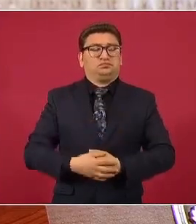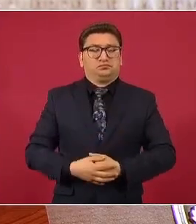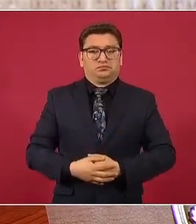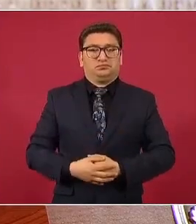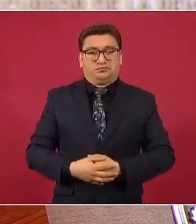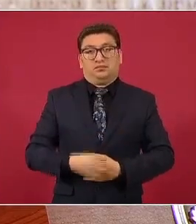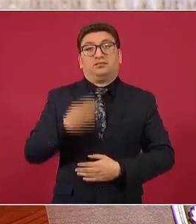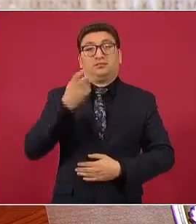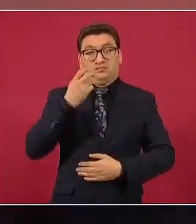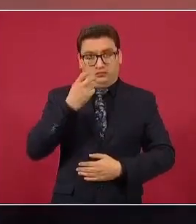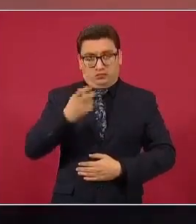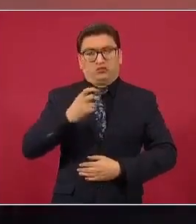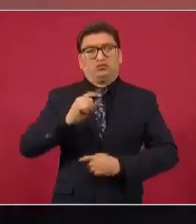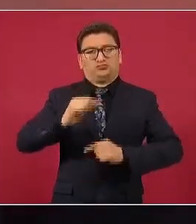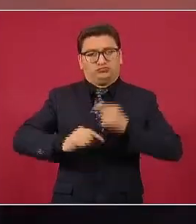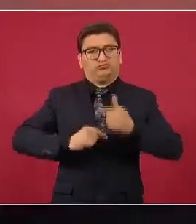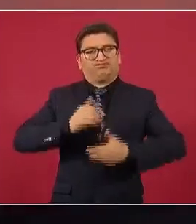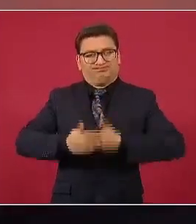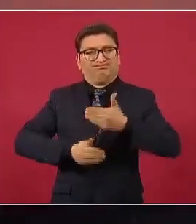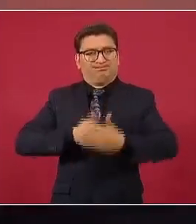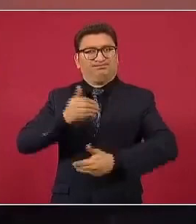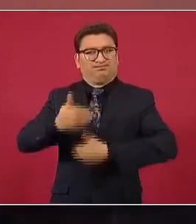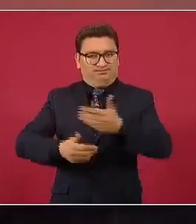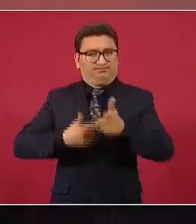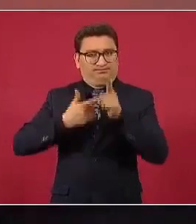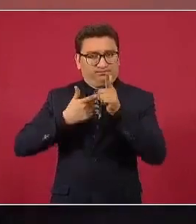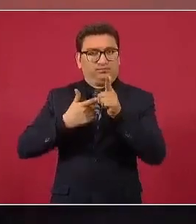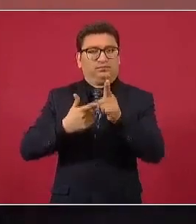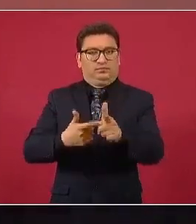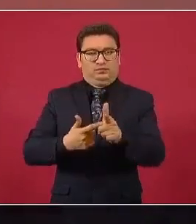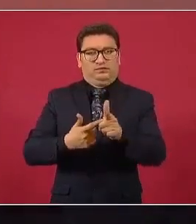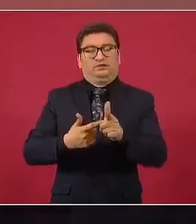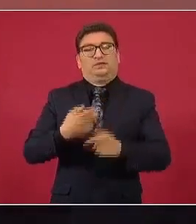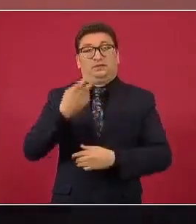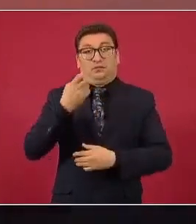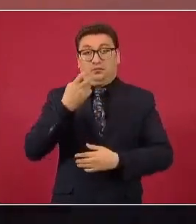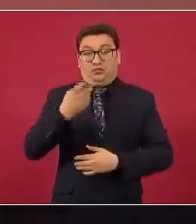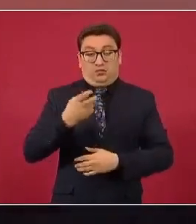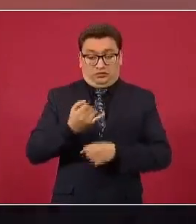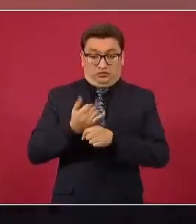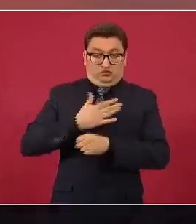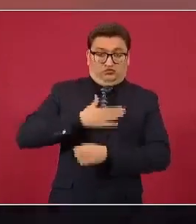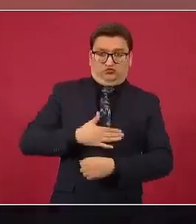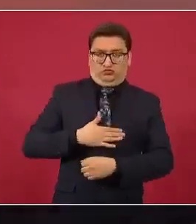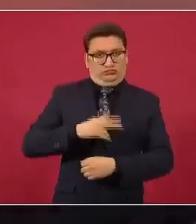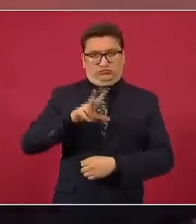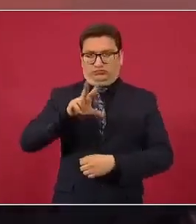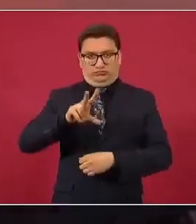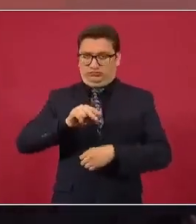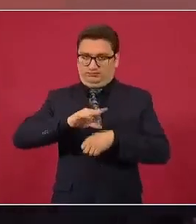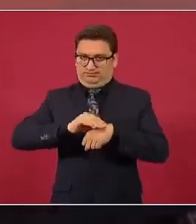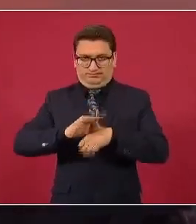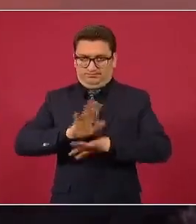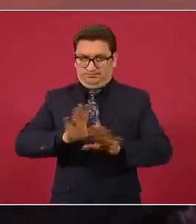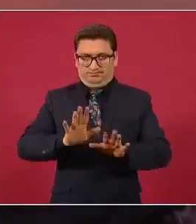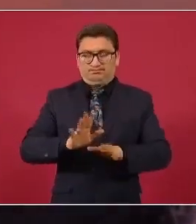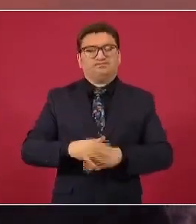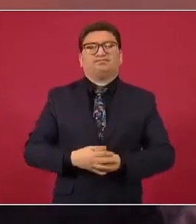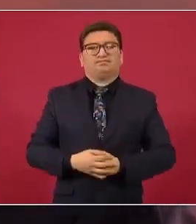Por eso vamos a ir avanzando y no se van a permitir injusticias en el